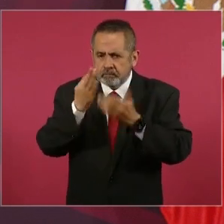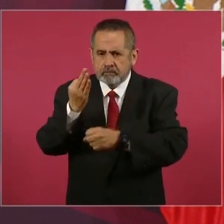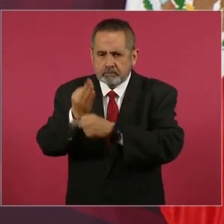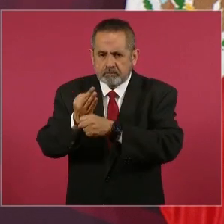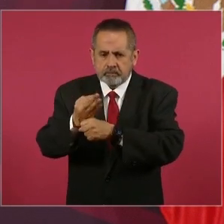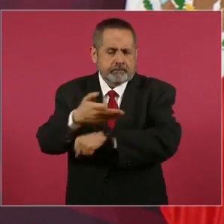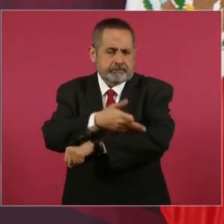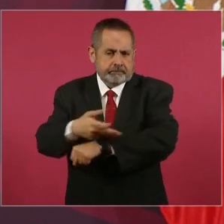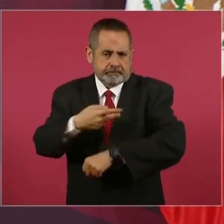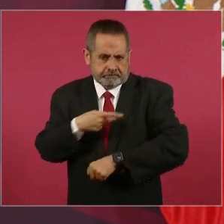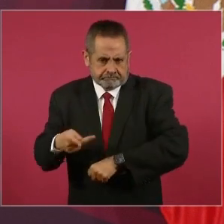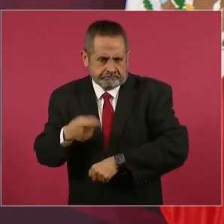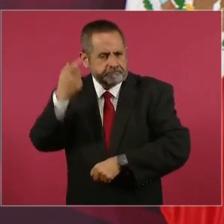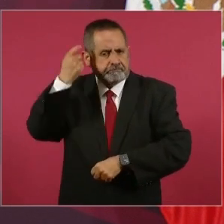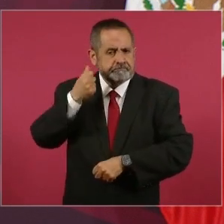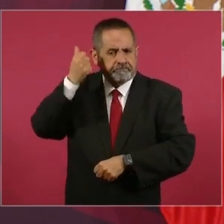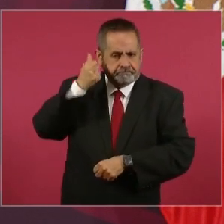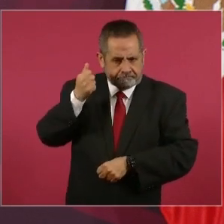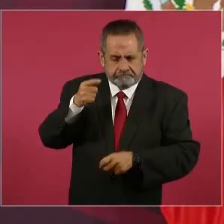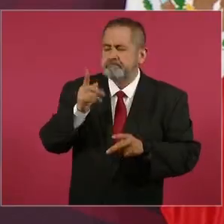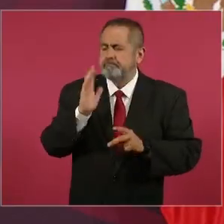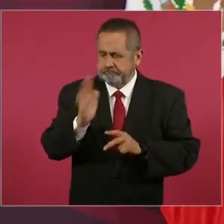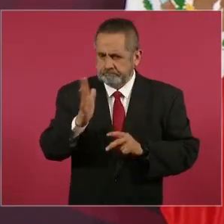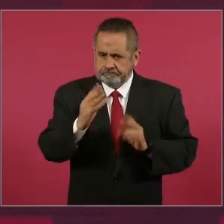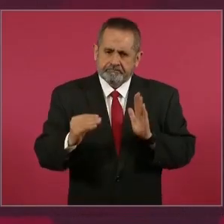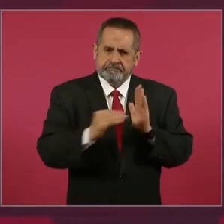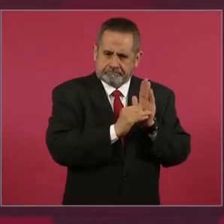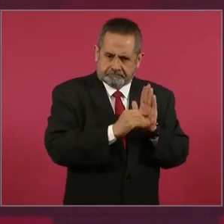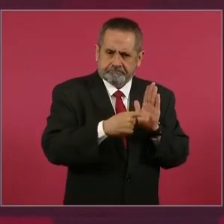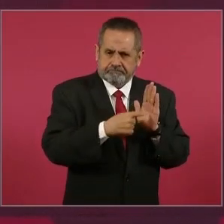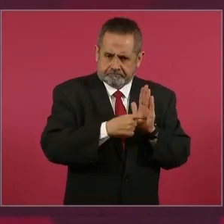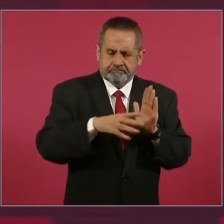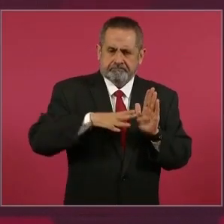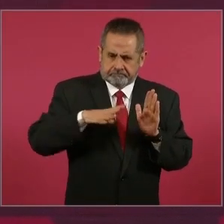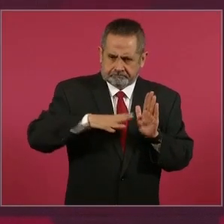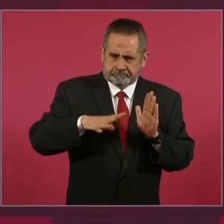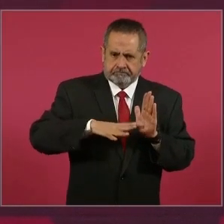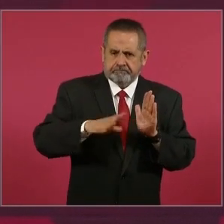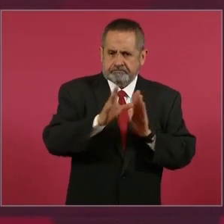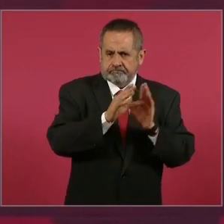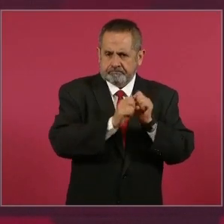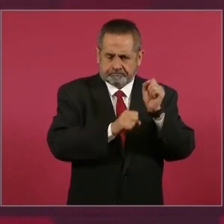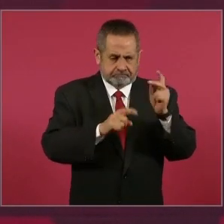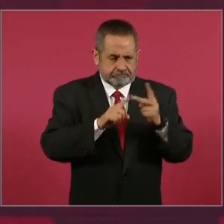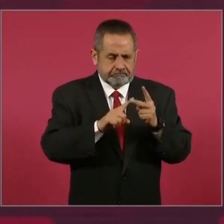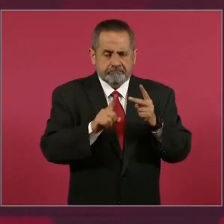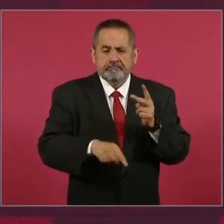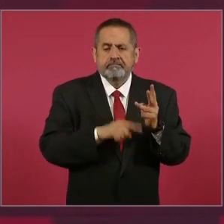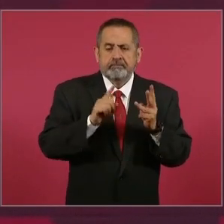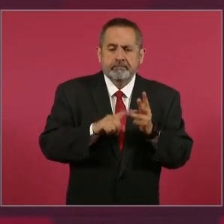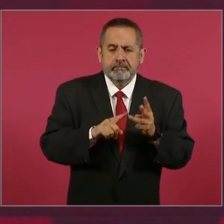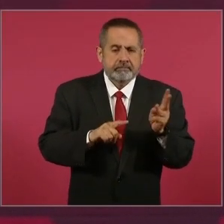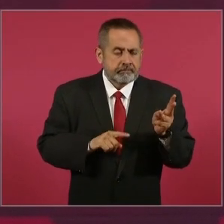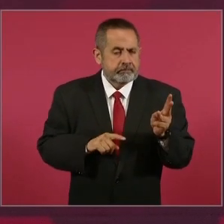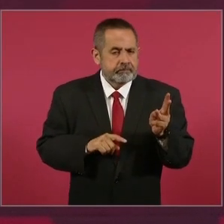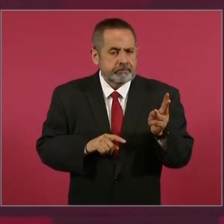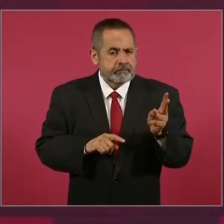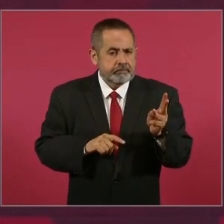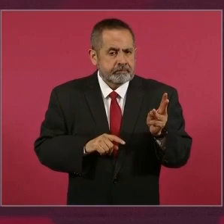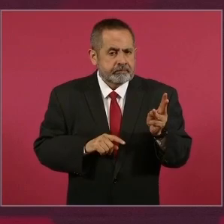de familias pobres a recibir una beca para el estudio y el derecho